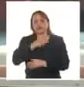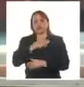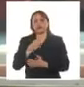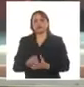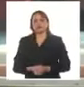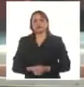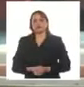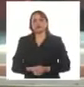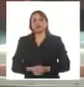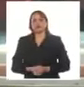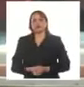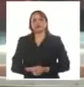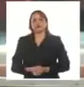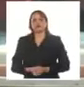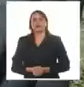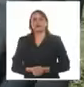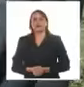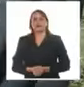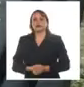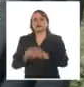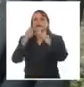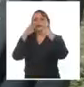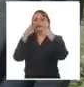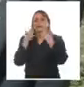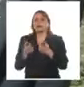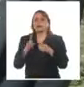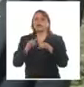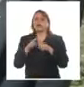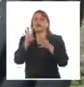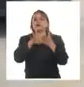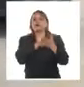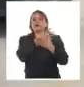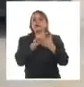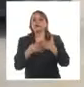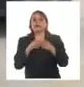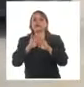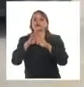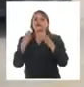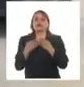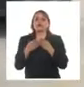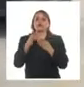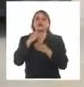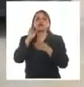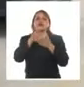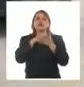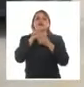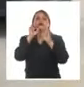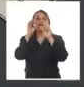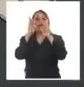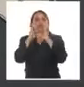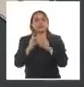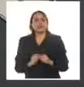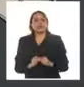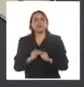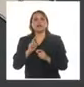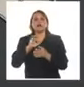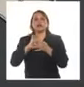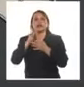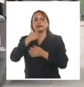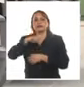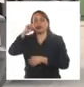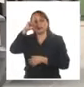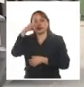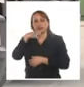actual escenario son vitales la logística y los niveles de inventarios del combustible doméstico